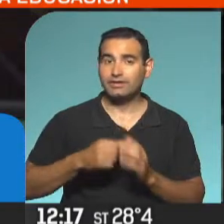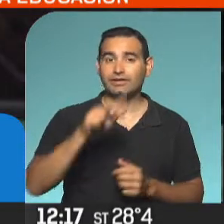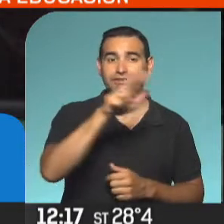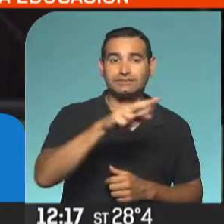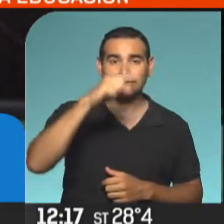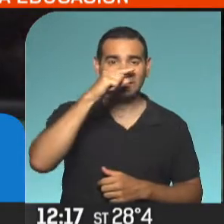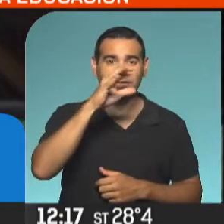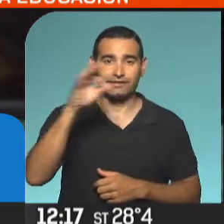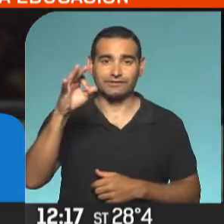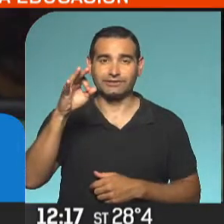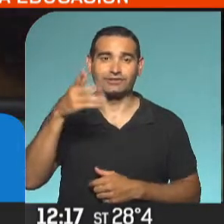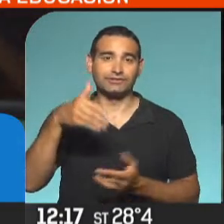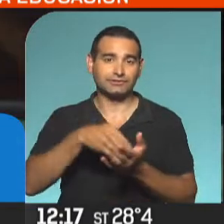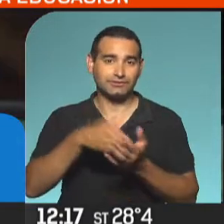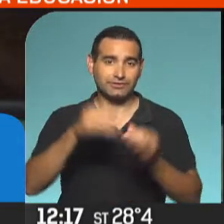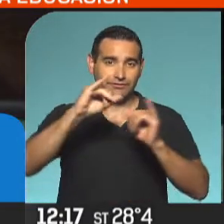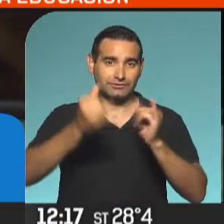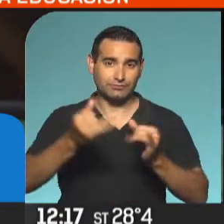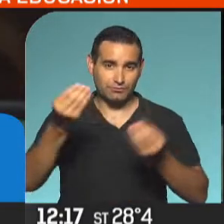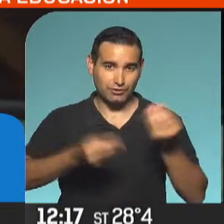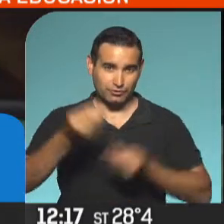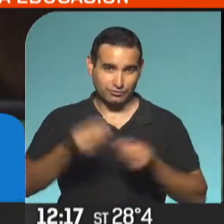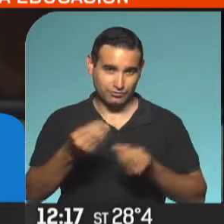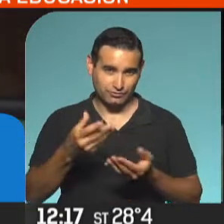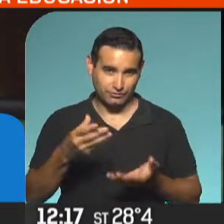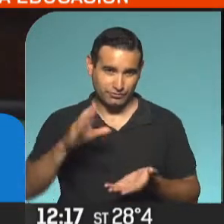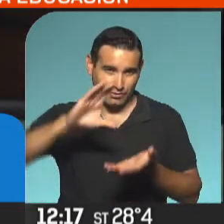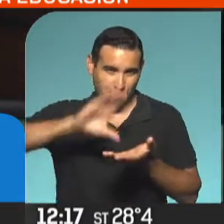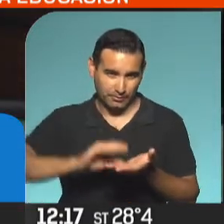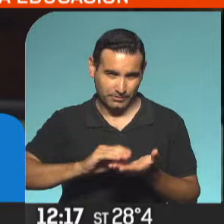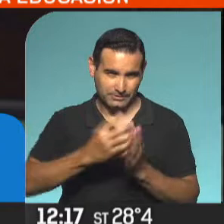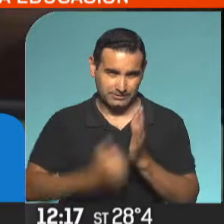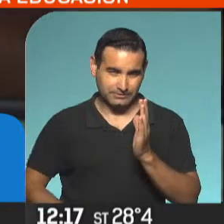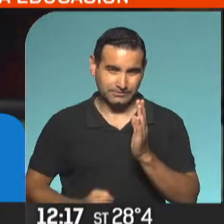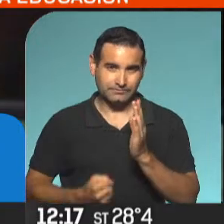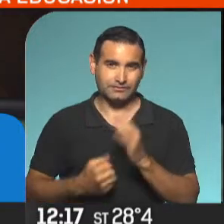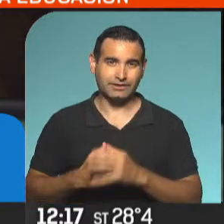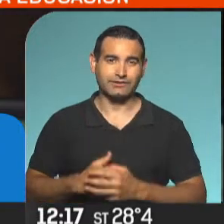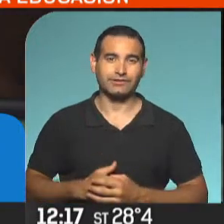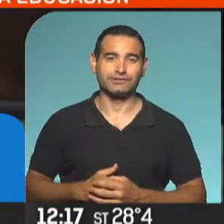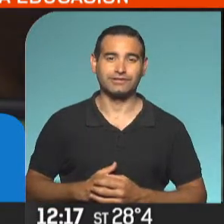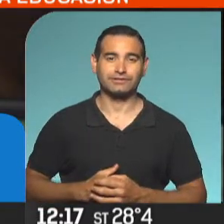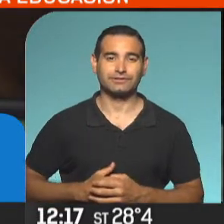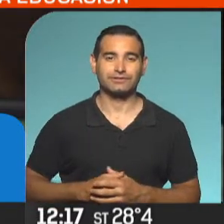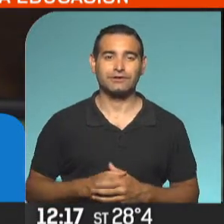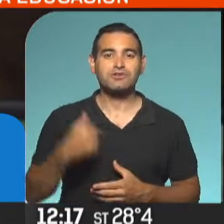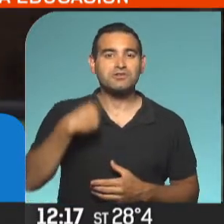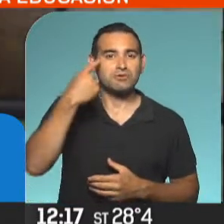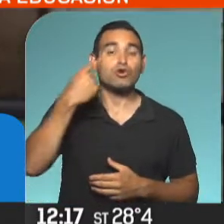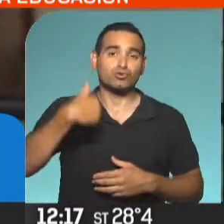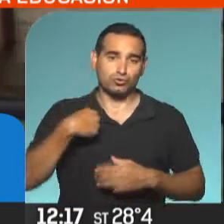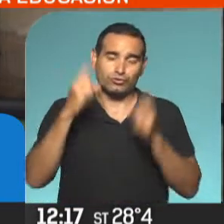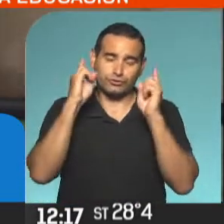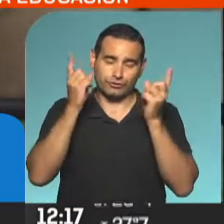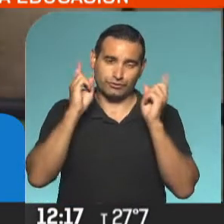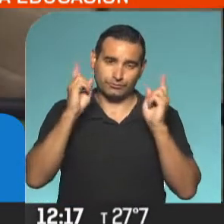370 millones del presupuesto del Plan Sarmiento, ¿sí? Una de las cosas que me parece central decir como docente, yo soy